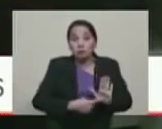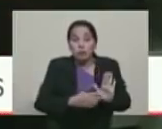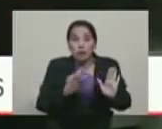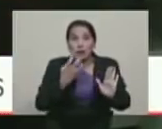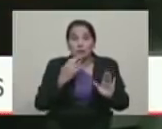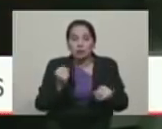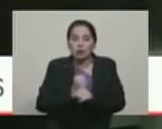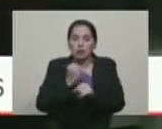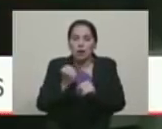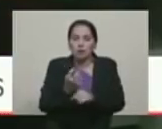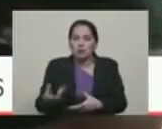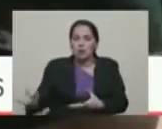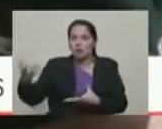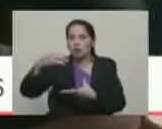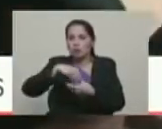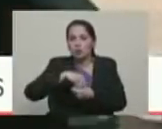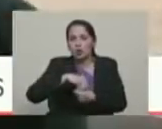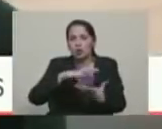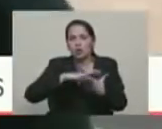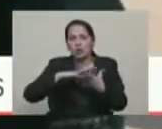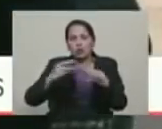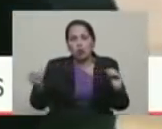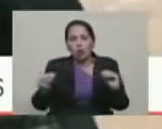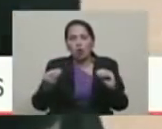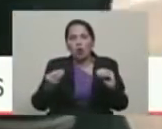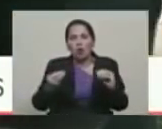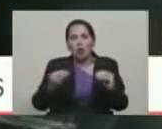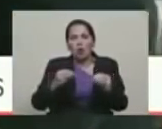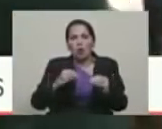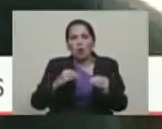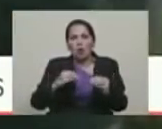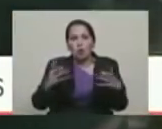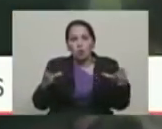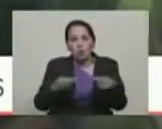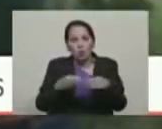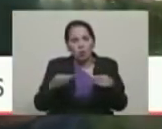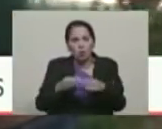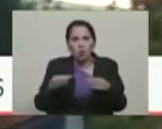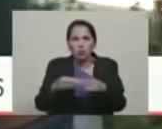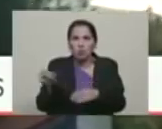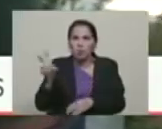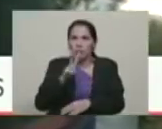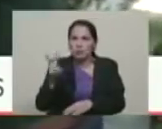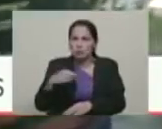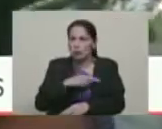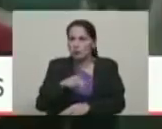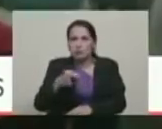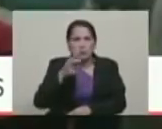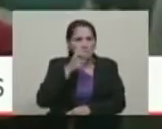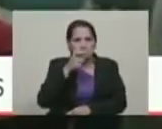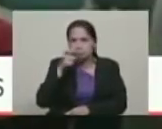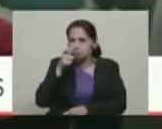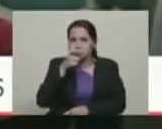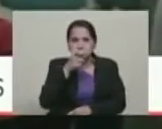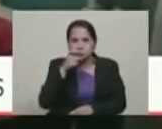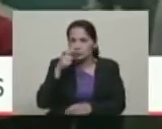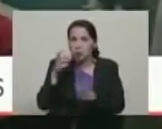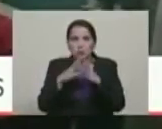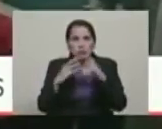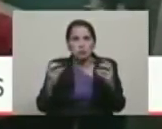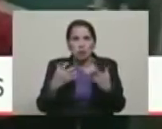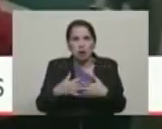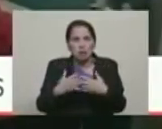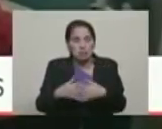inclusión de todos los sectores de la población. Nosotros vamos a seguir acá desplegado, inspeccionando esta planta,